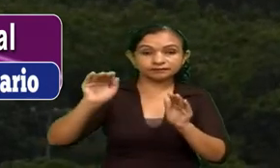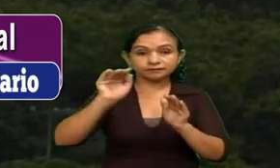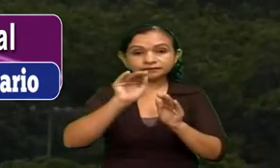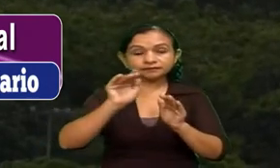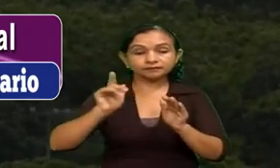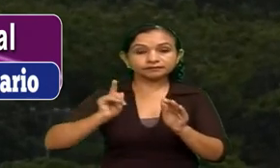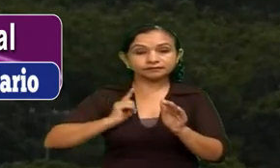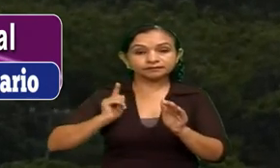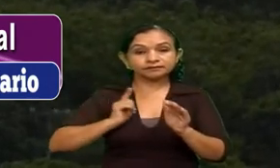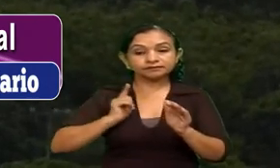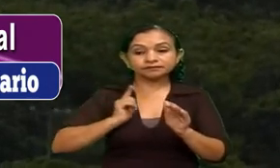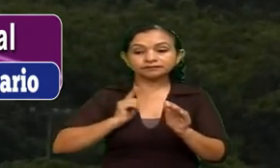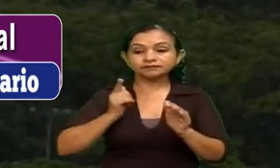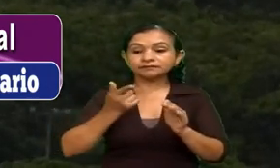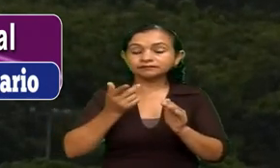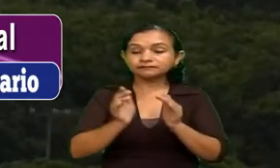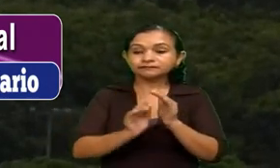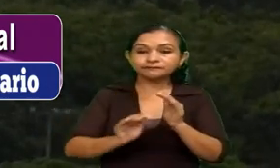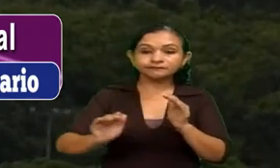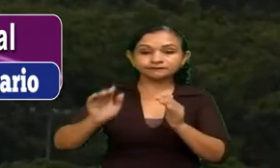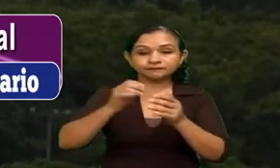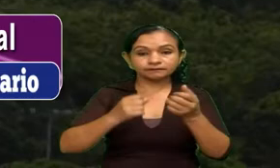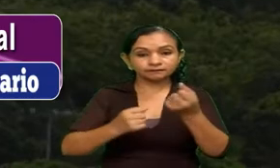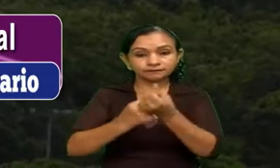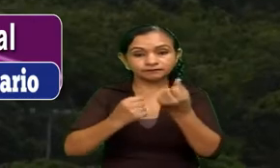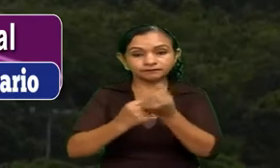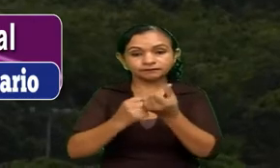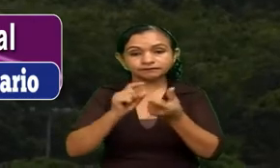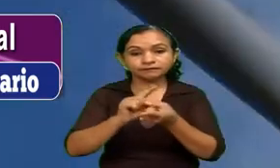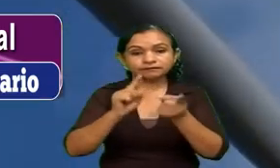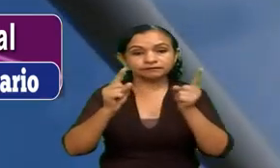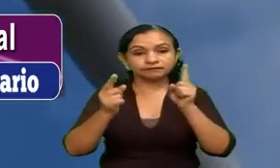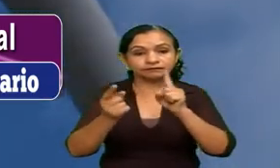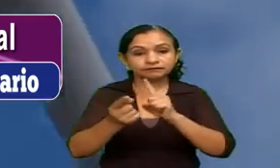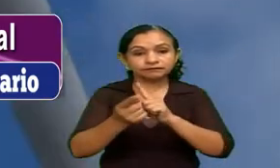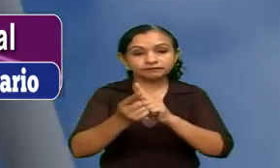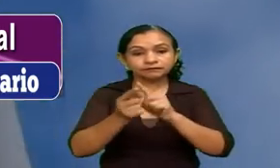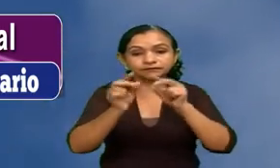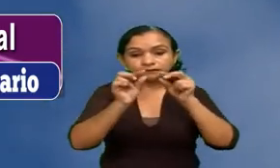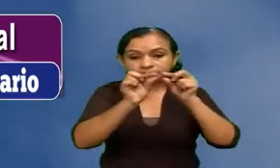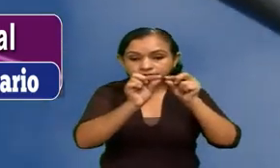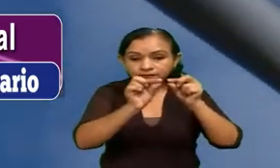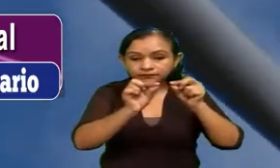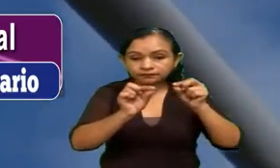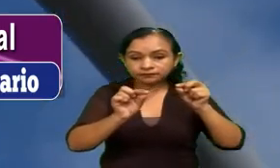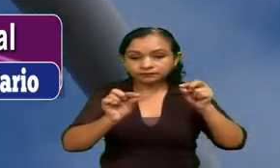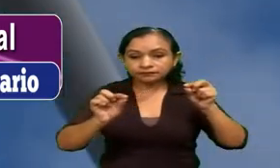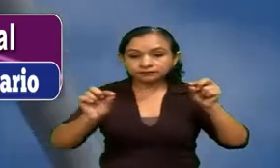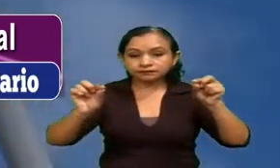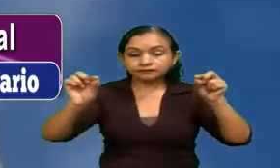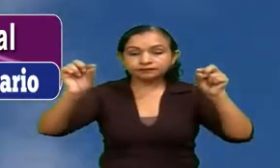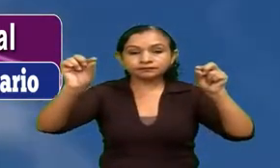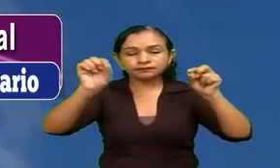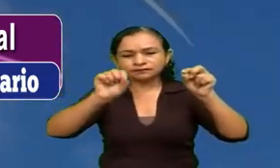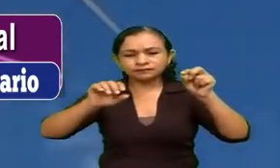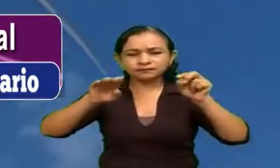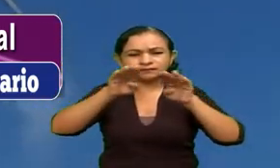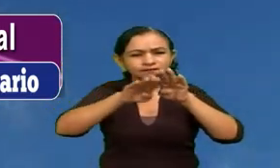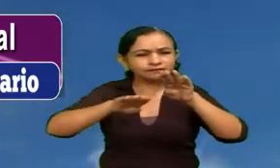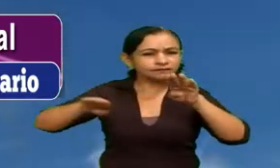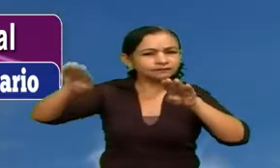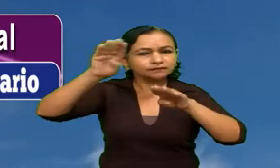la estamos repotenciando. Eso significa cambiando el conductor por un conductor de mayor capacidad. Okay.